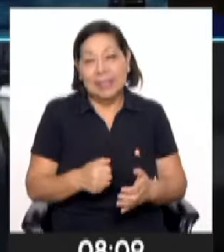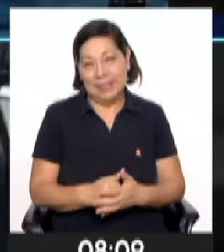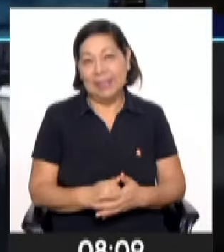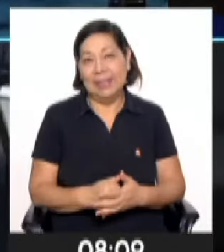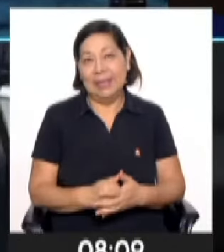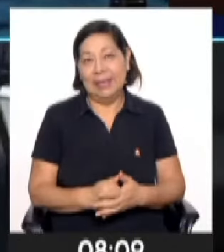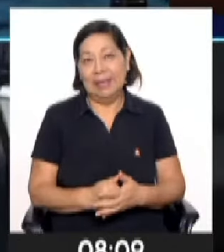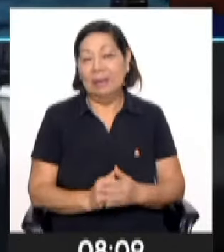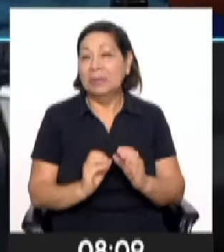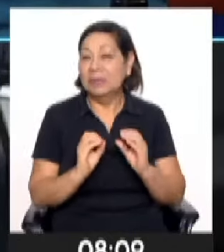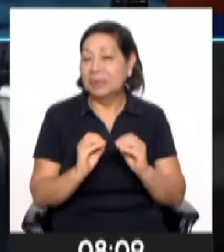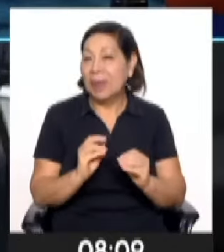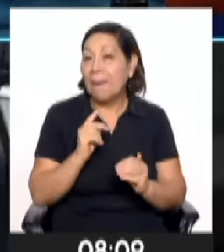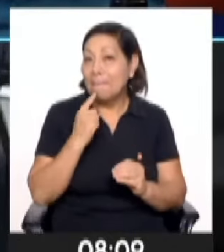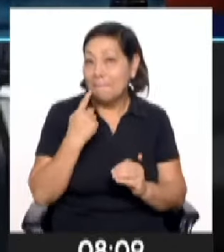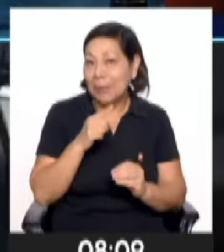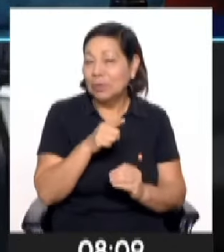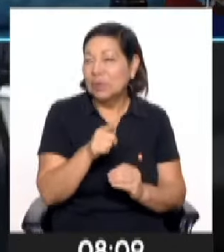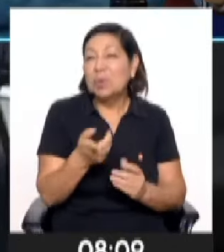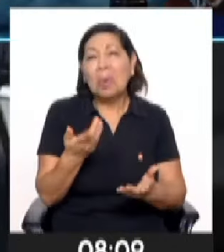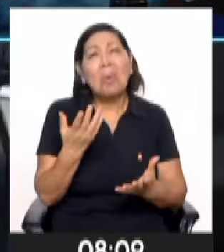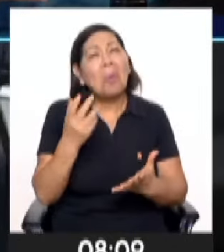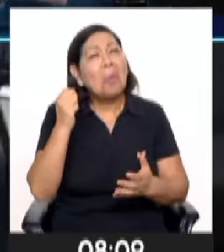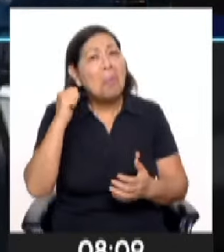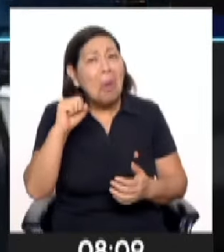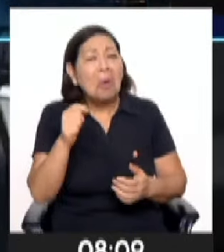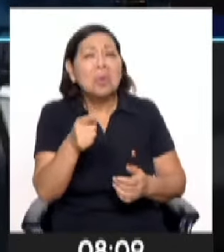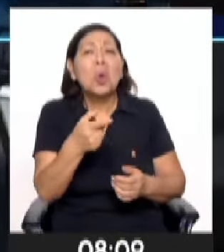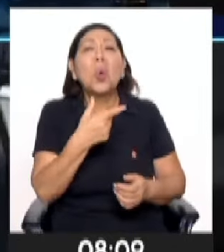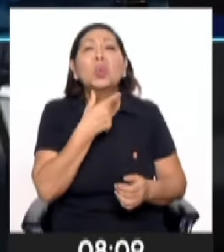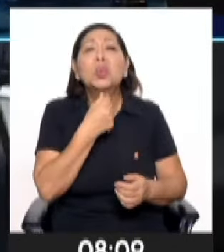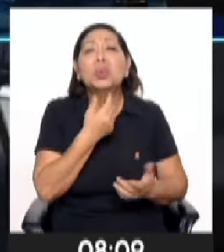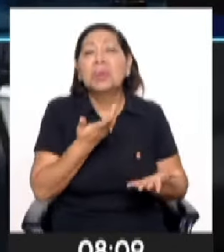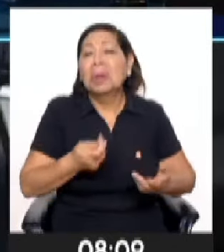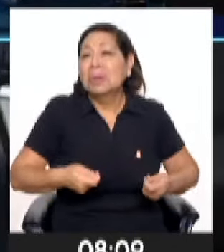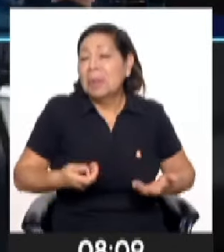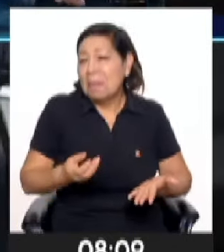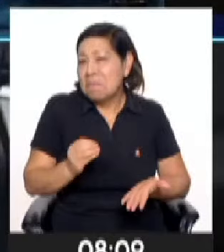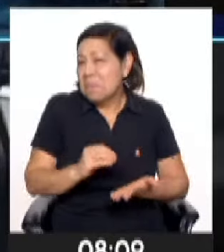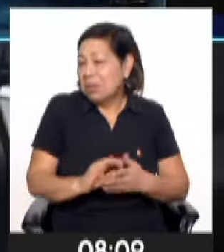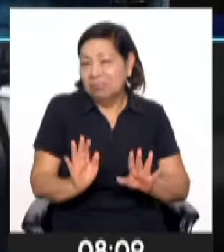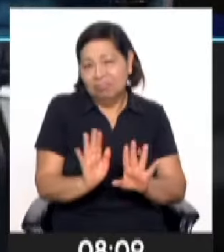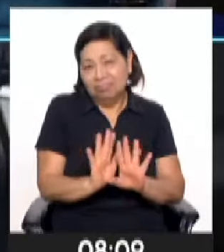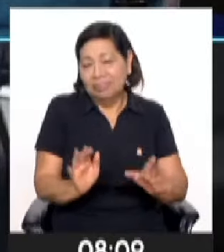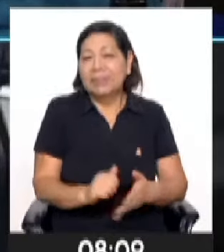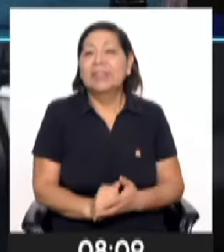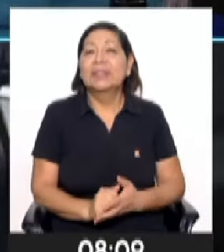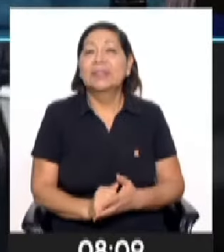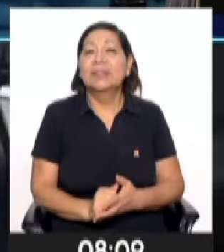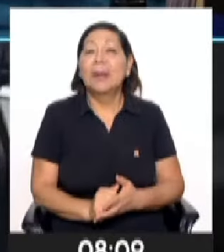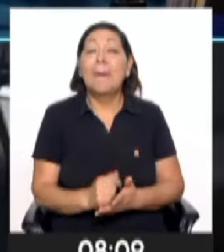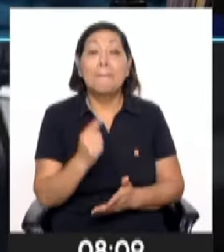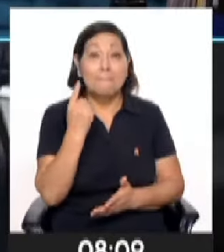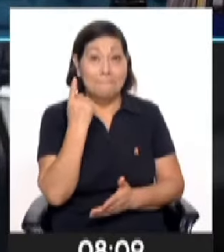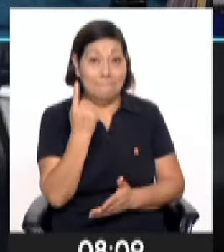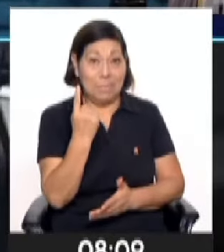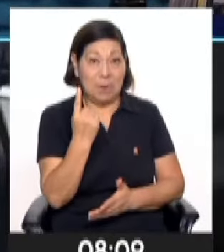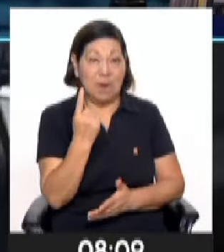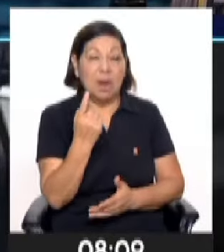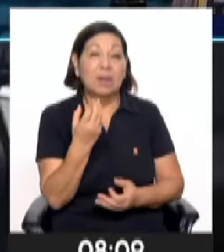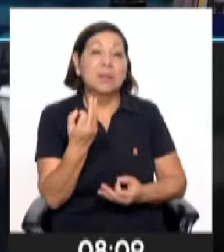era darles algunas recomendaciones para viajar en fiestas patrias sin tener que gastar más de la cuenta, ¿no? Y el primer paso es